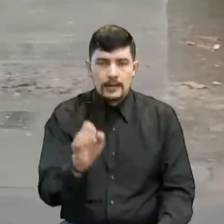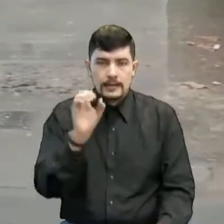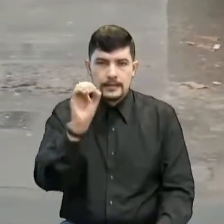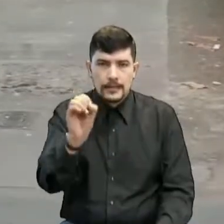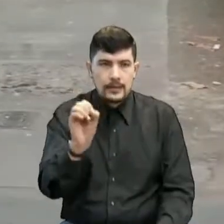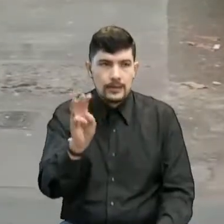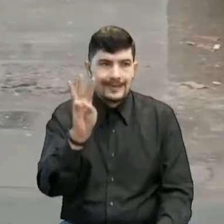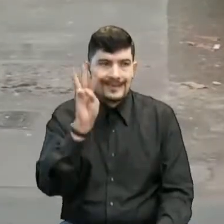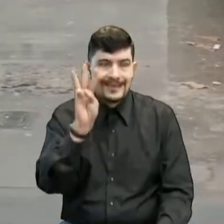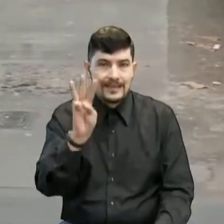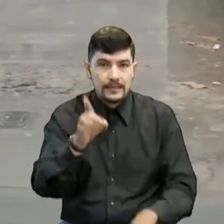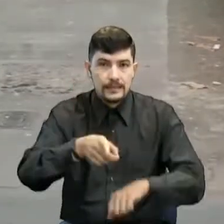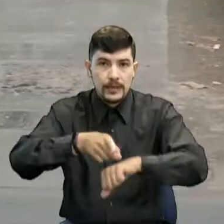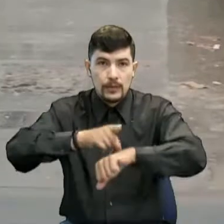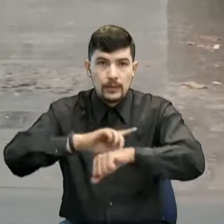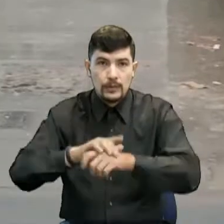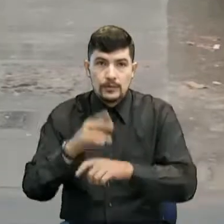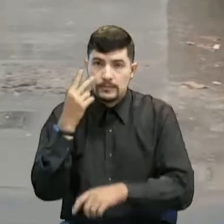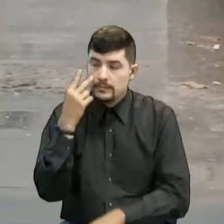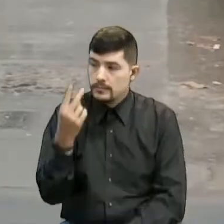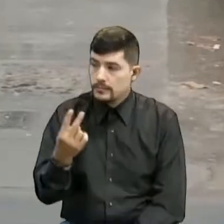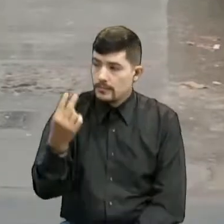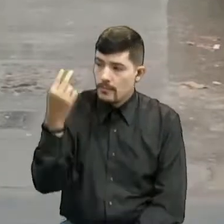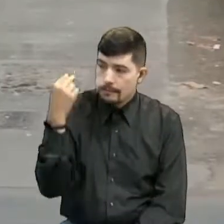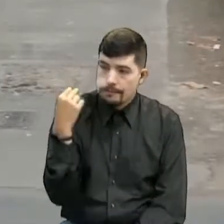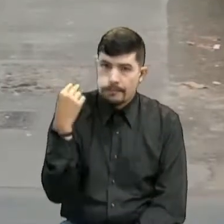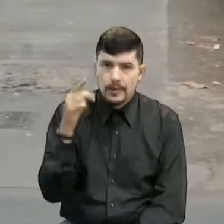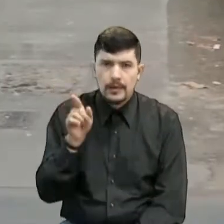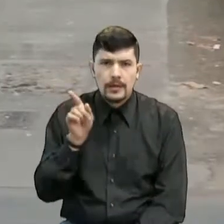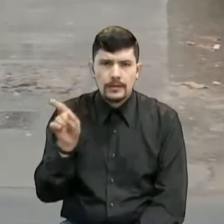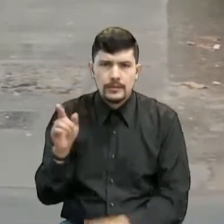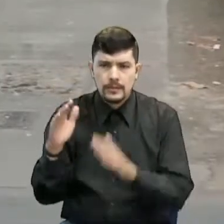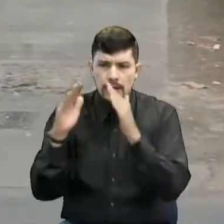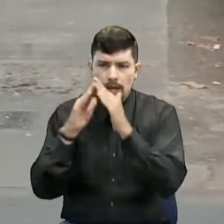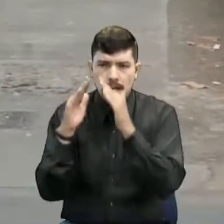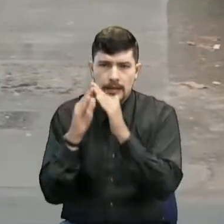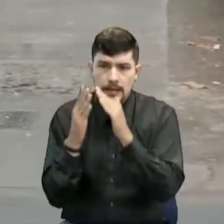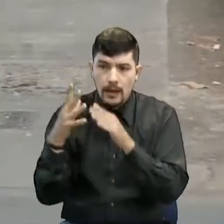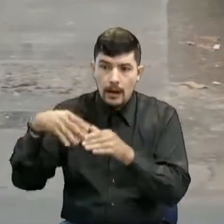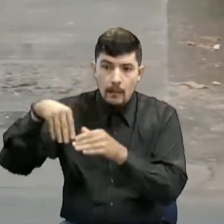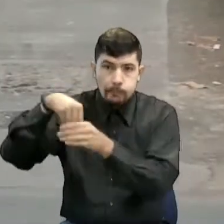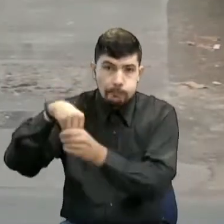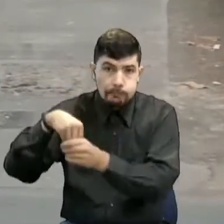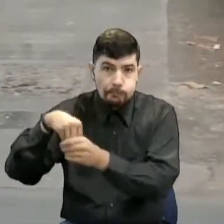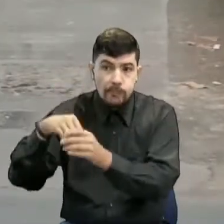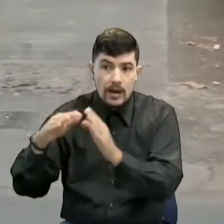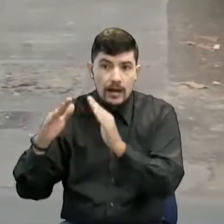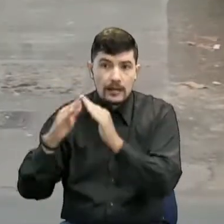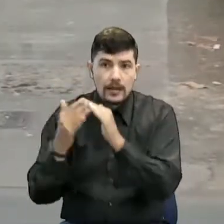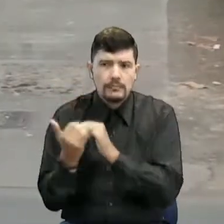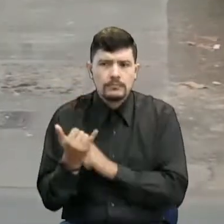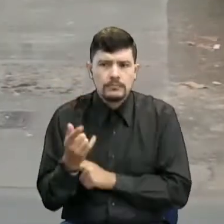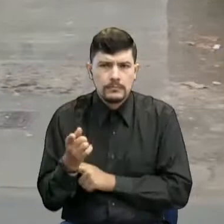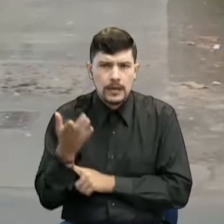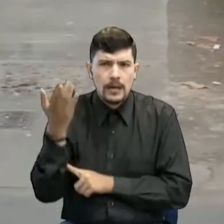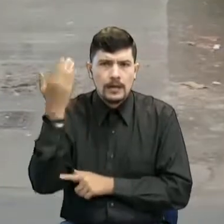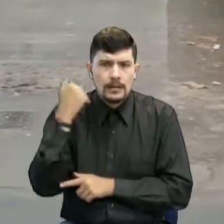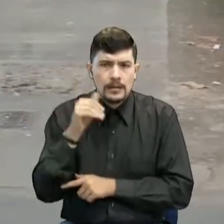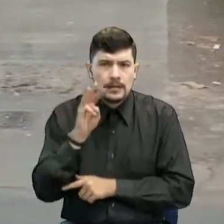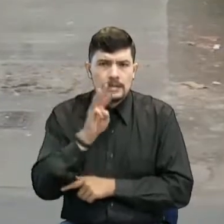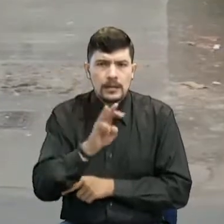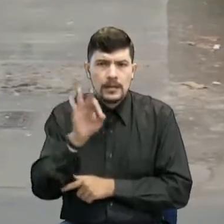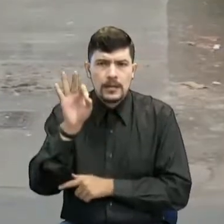aquí detrás a mi espalda se encuentra una vivienda y dentro de esta vivienda hay una mujer que hace 38 horas